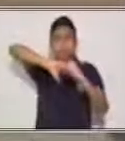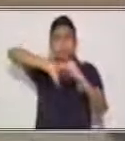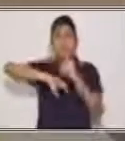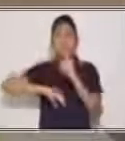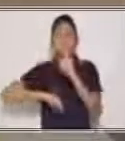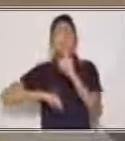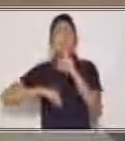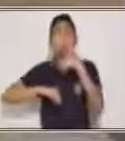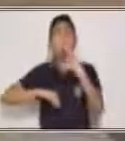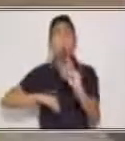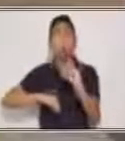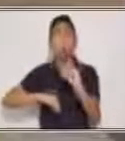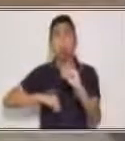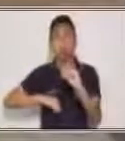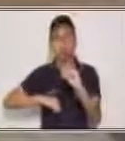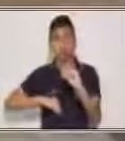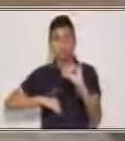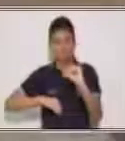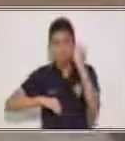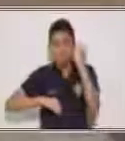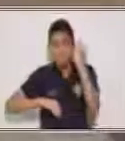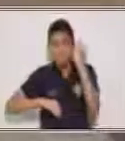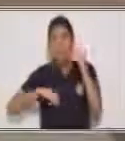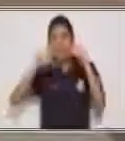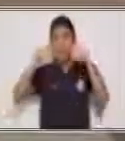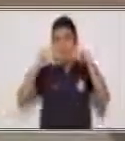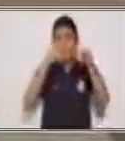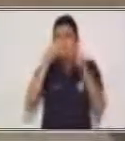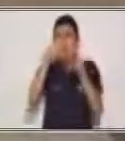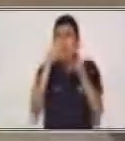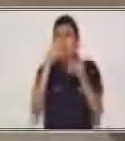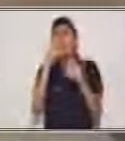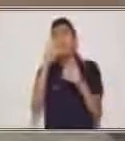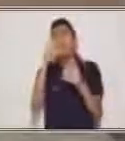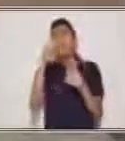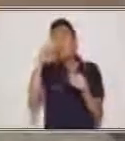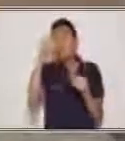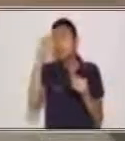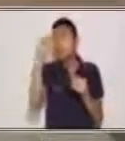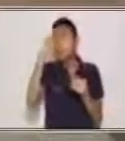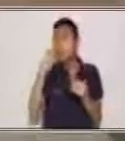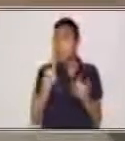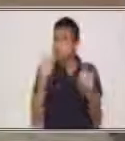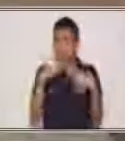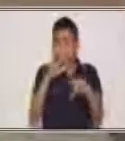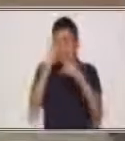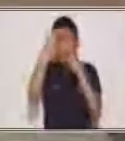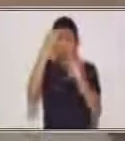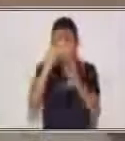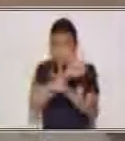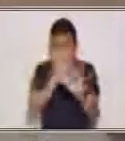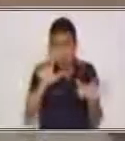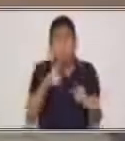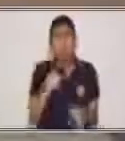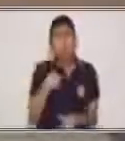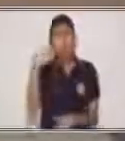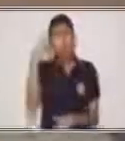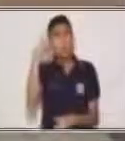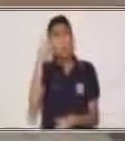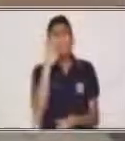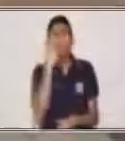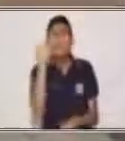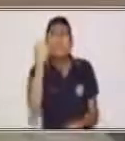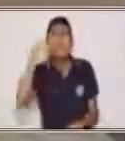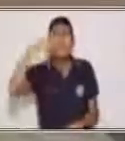hacer junto contigo. Bueno, ya tengo mis datos, ya recolecté toda la información. Mi hipótesis es, ¿por